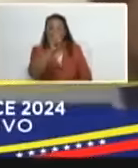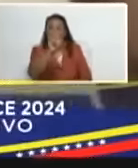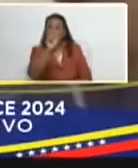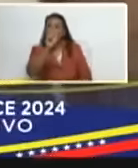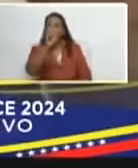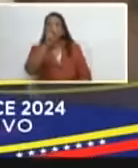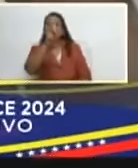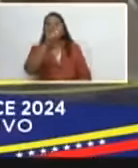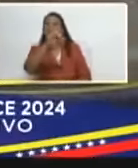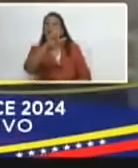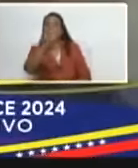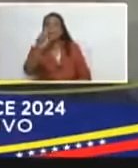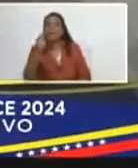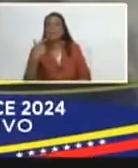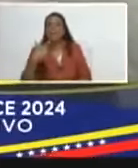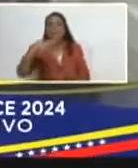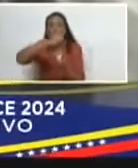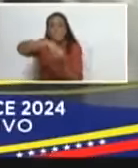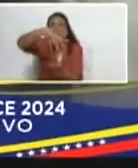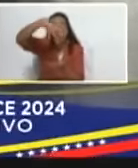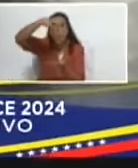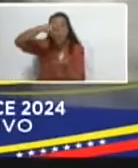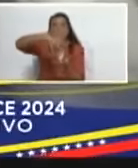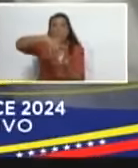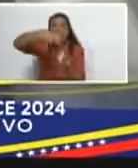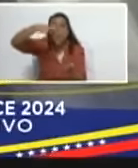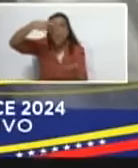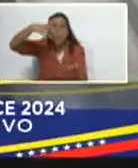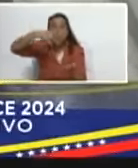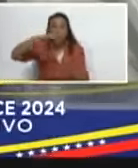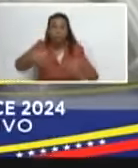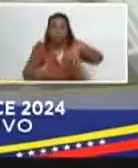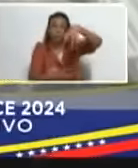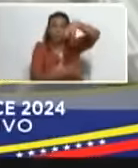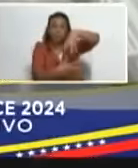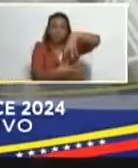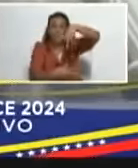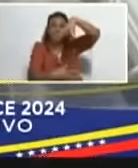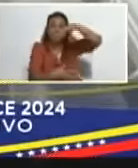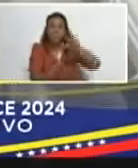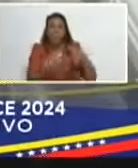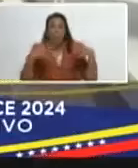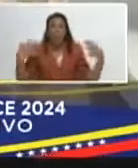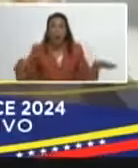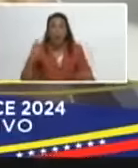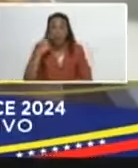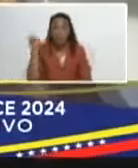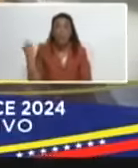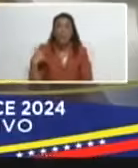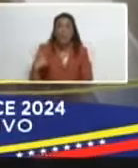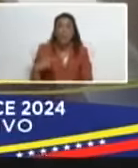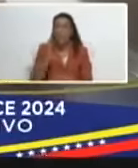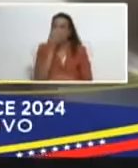Tenemos récord de producción de pulpo. Tremendo pulpo, mira. ¿Ah? ¿Te acuerdas que en las